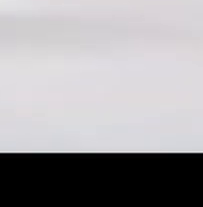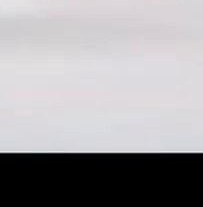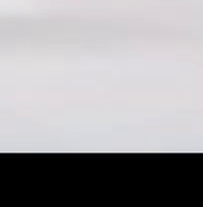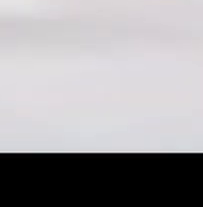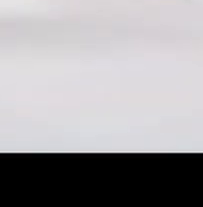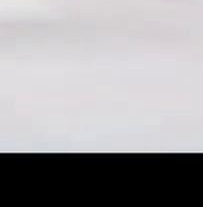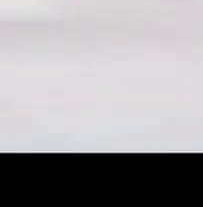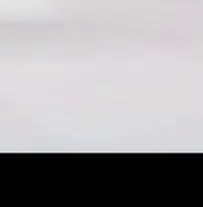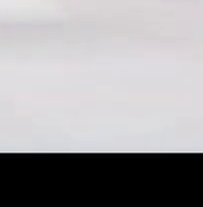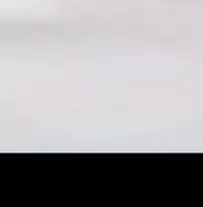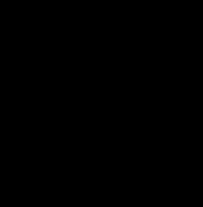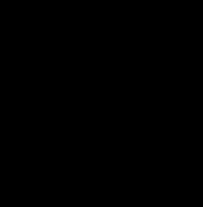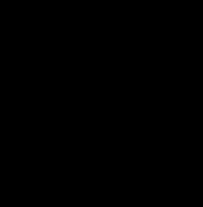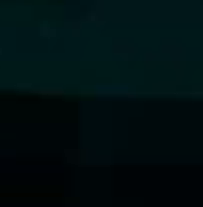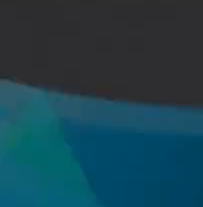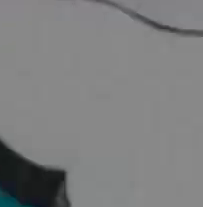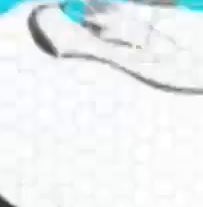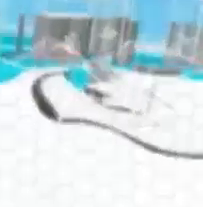Popular.